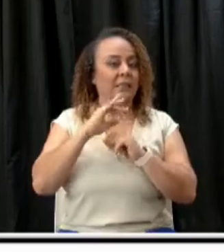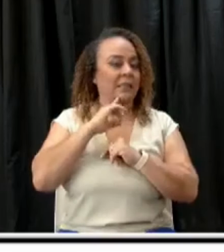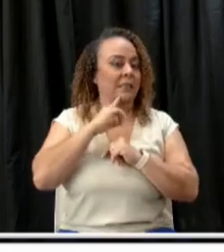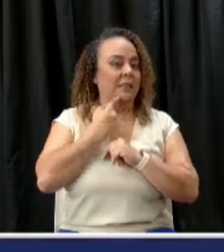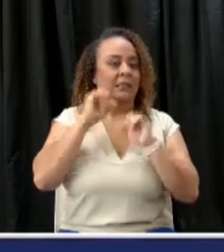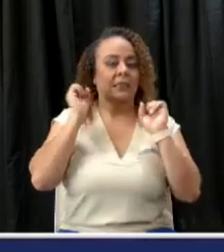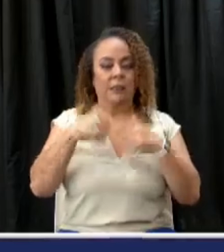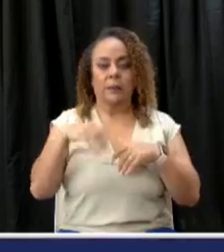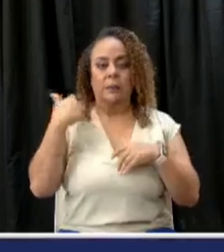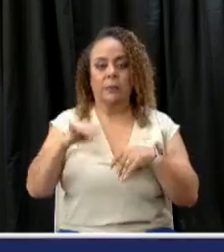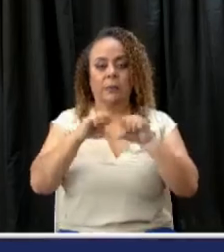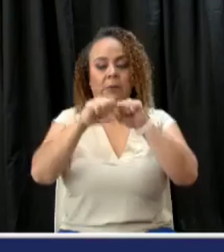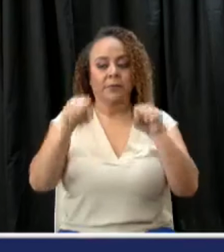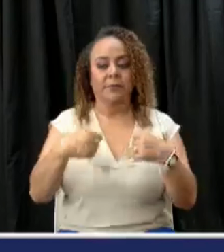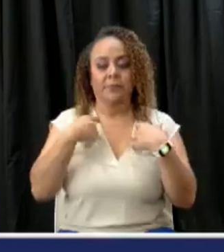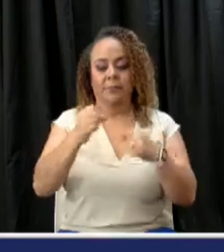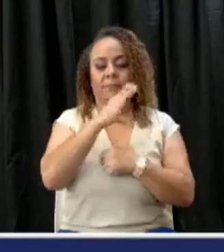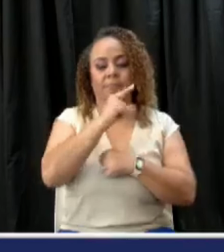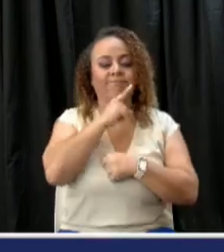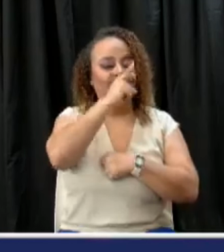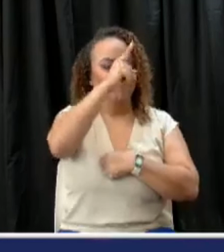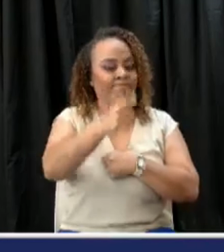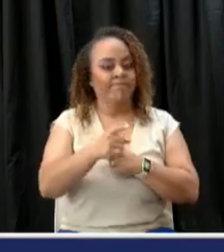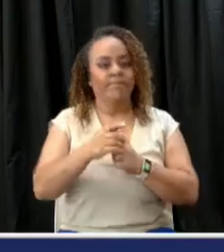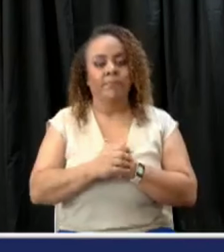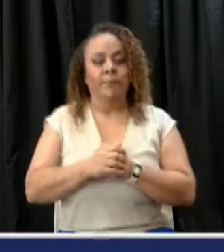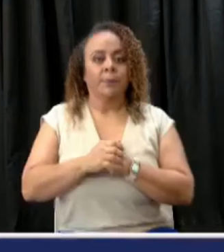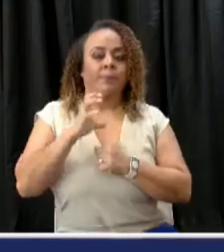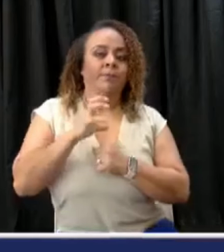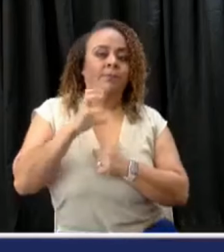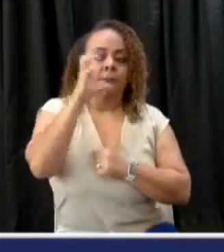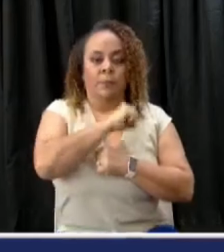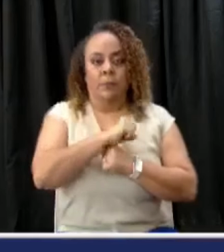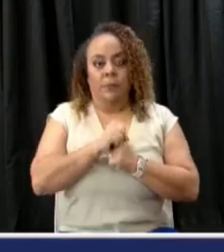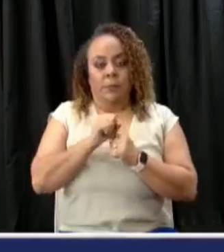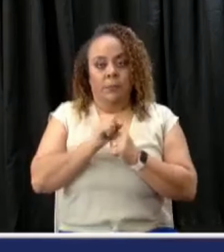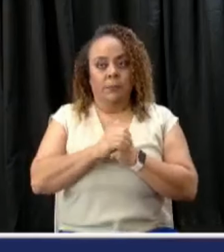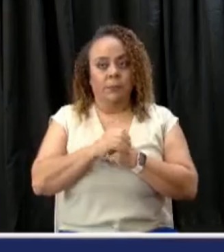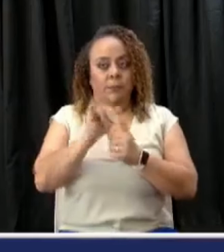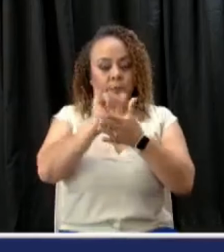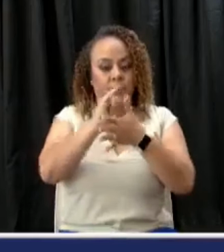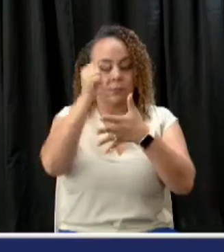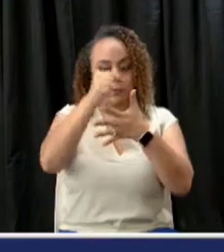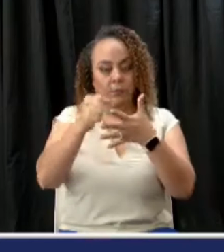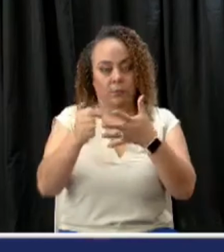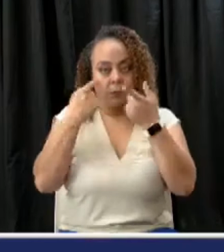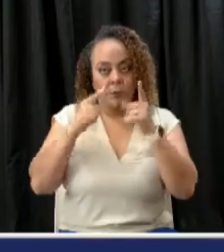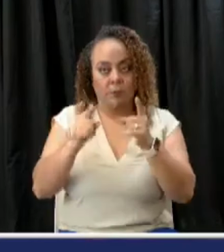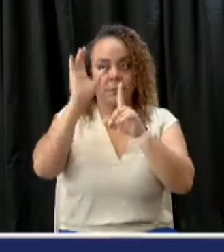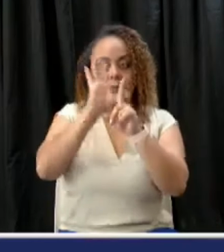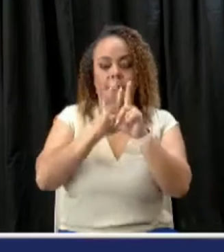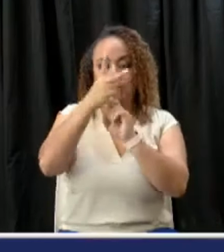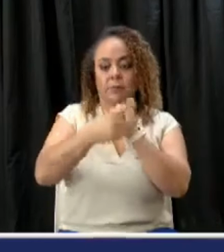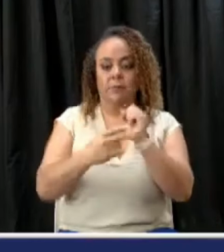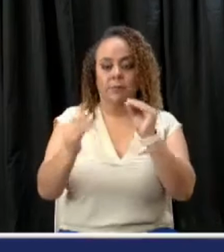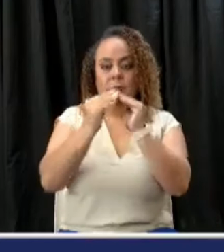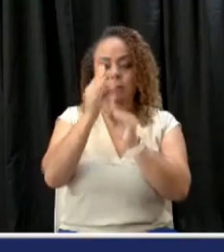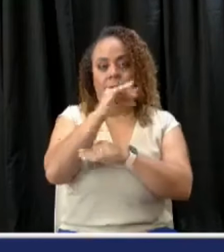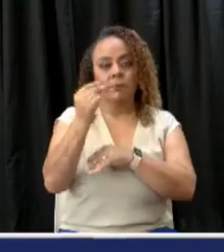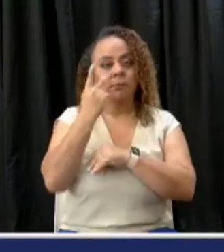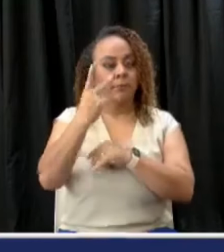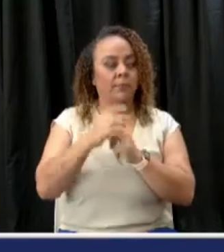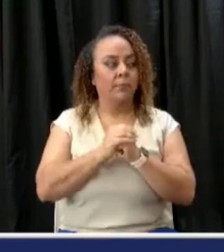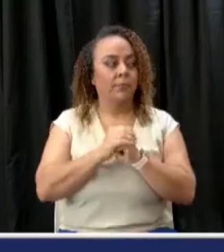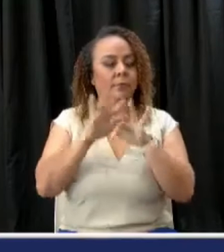y que realmente se están identificando esos casos cada vez más y se han visto cómo